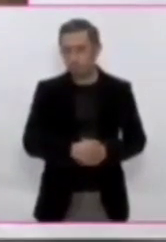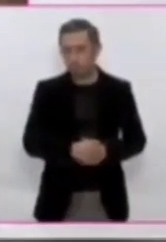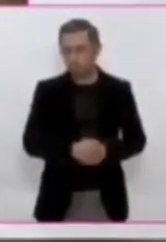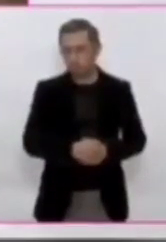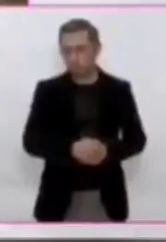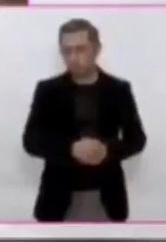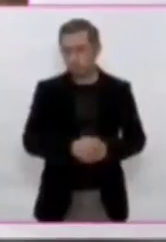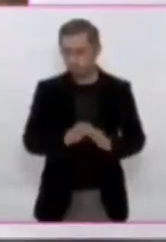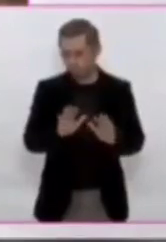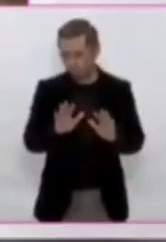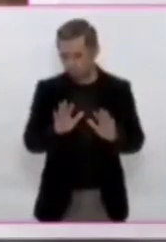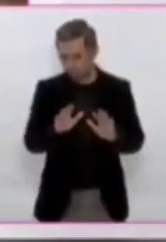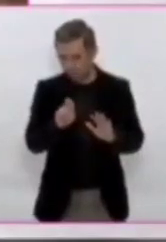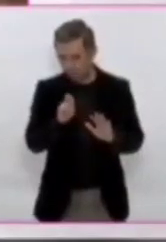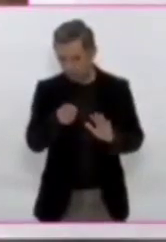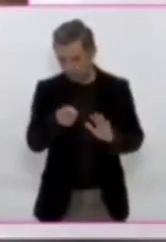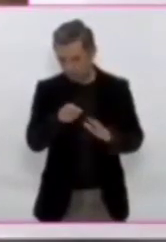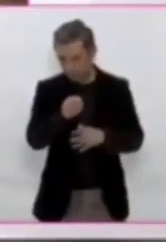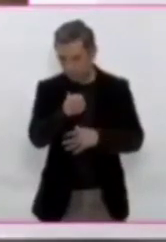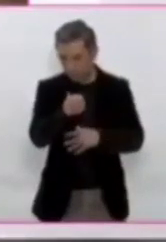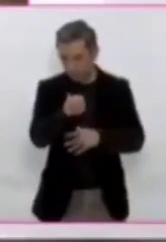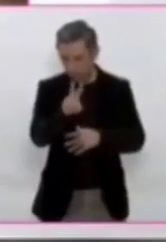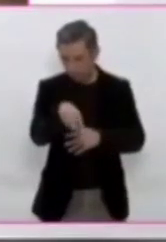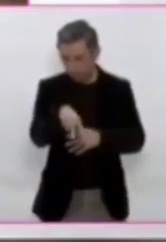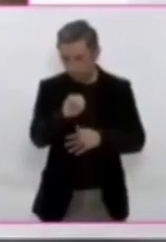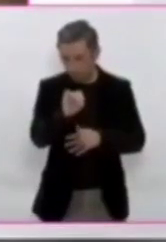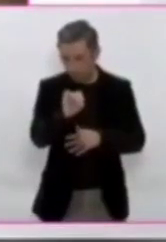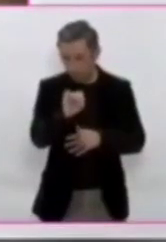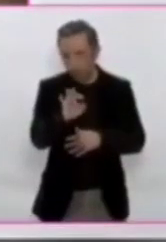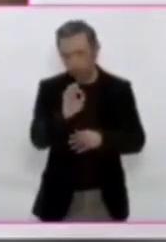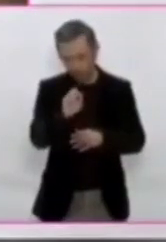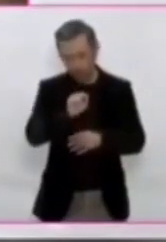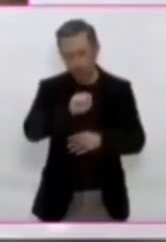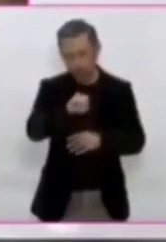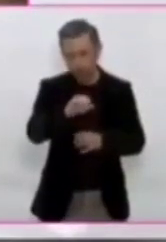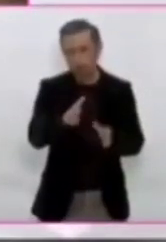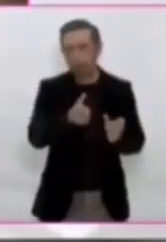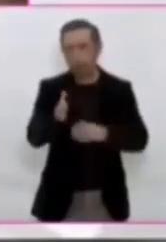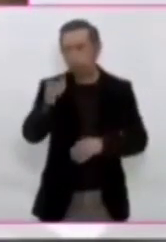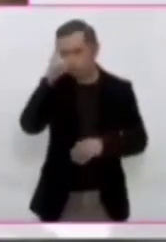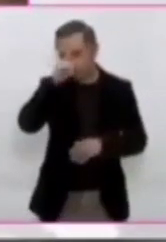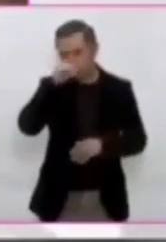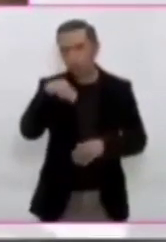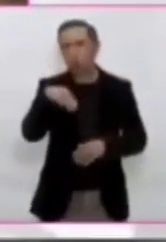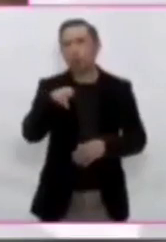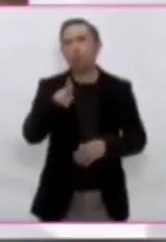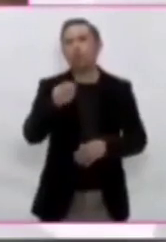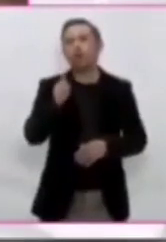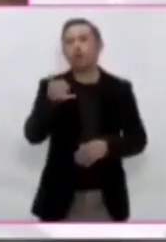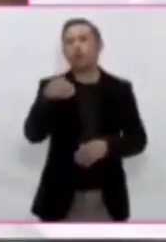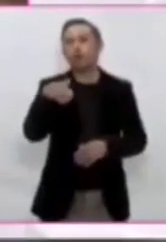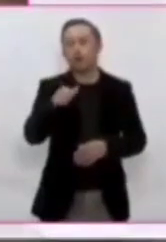Entiendo que es a favor, ¿cierto? Bien, es a favor. Consejero Murayama. A favor.